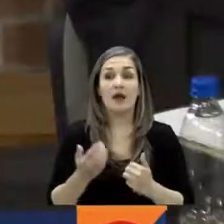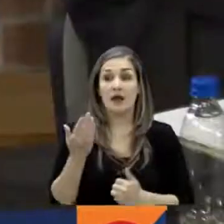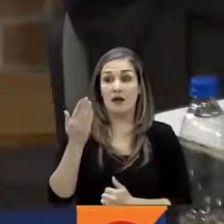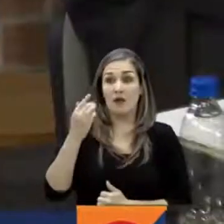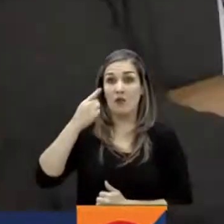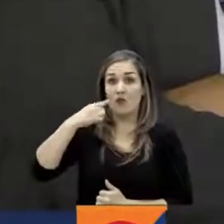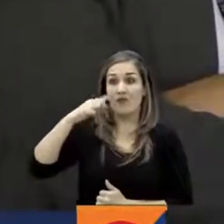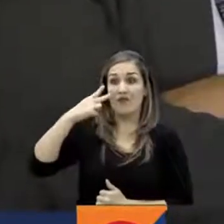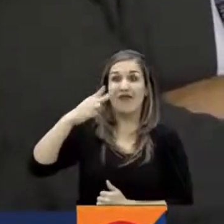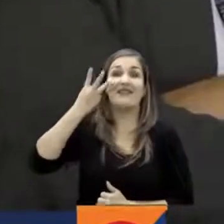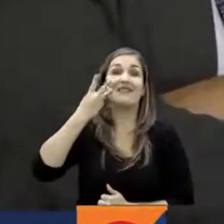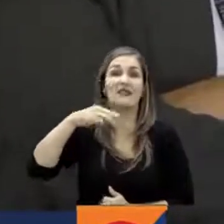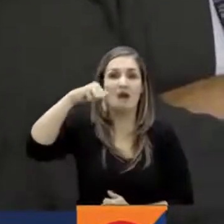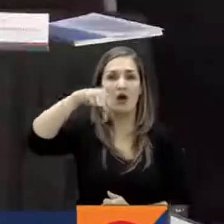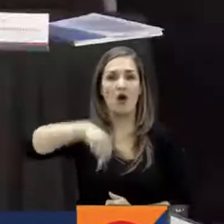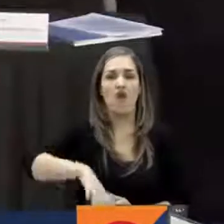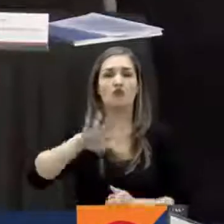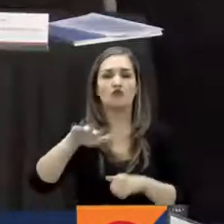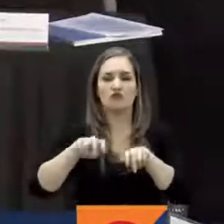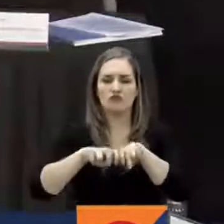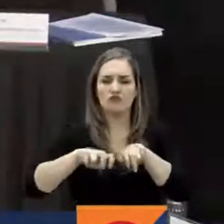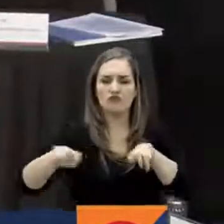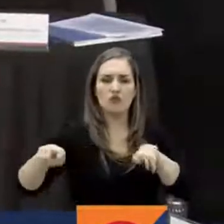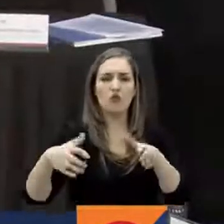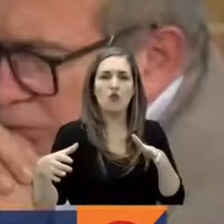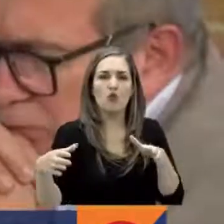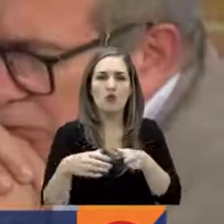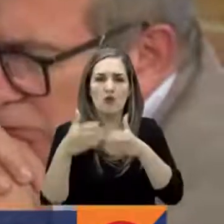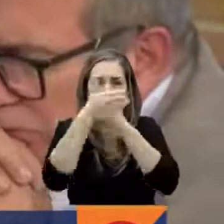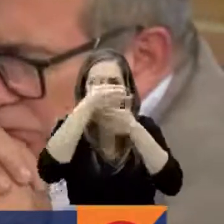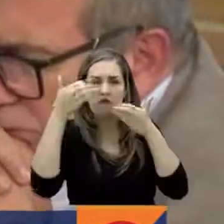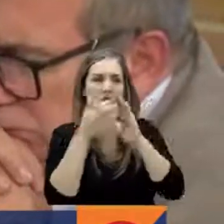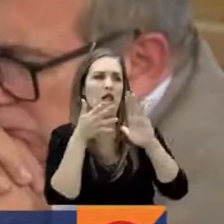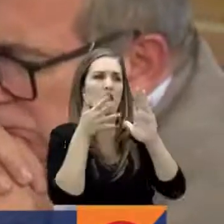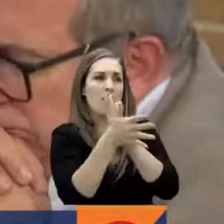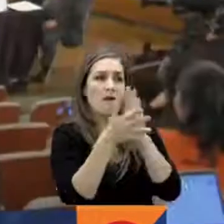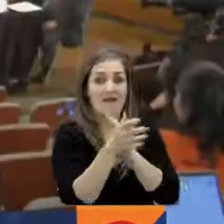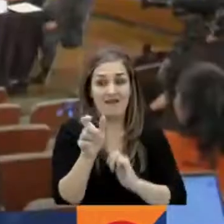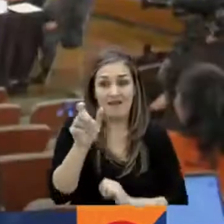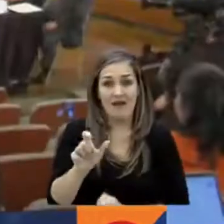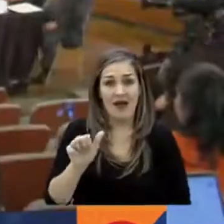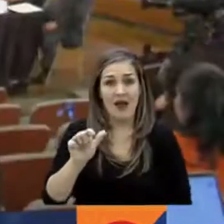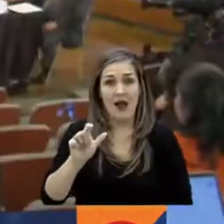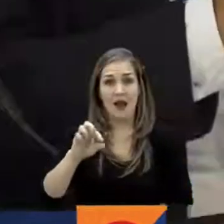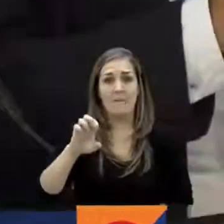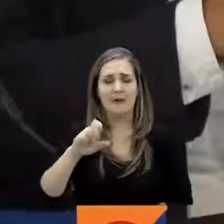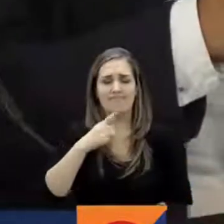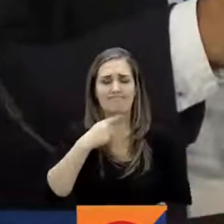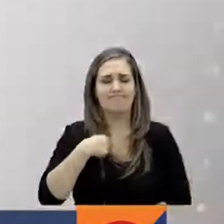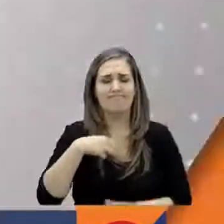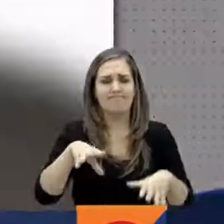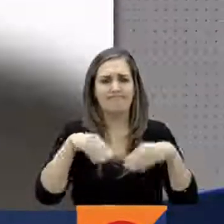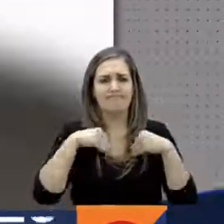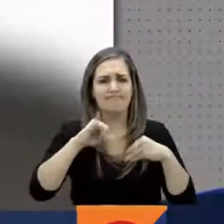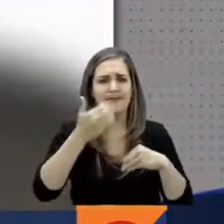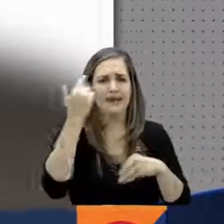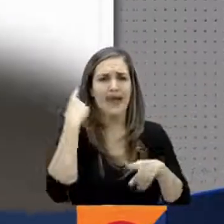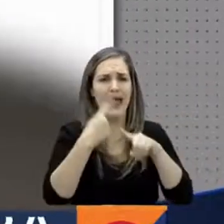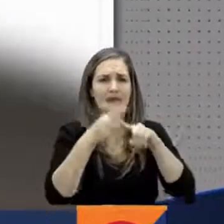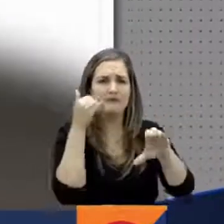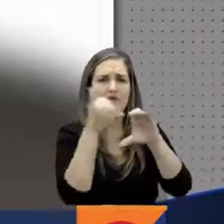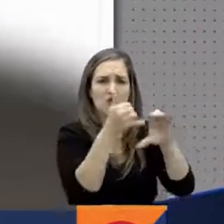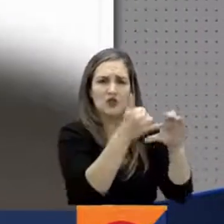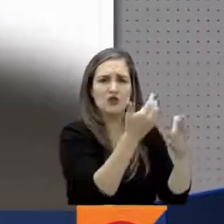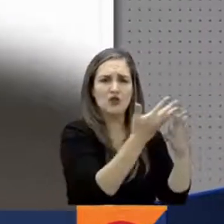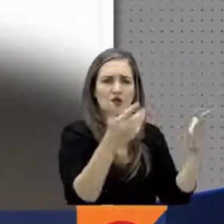reconocimiento del secretariado de las FARC ante la JEP. Hoy Pastor Alape reconoció las violaciones sexuales a secuestrados.